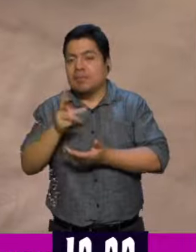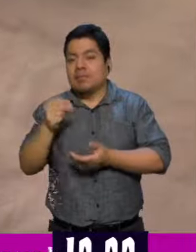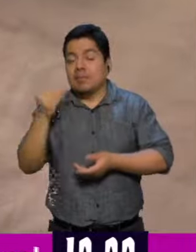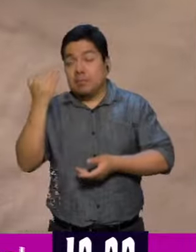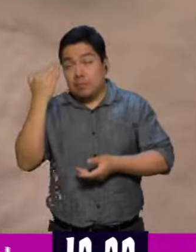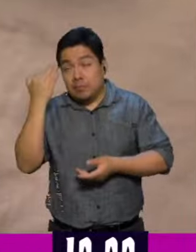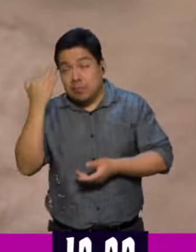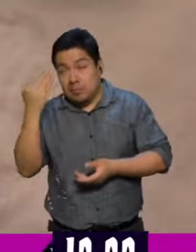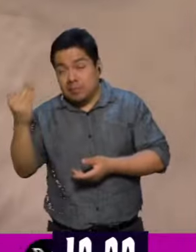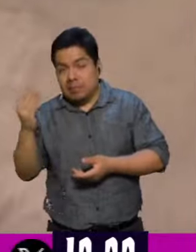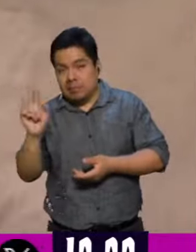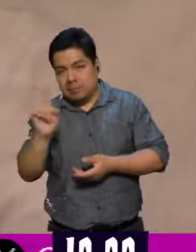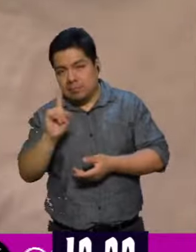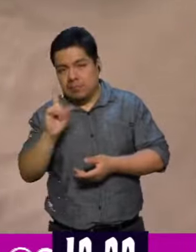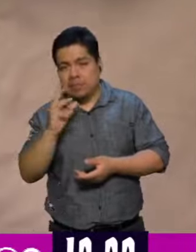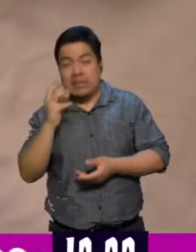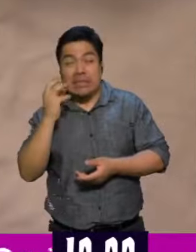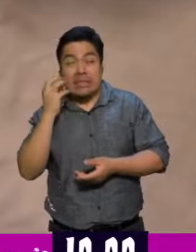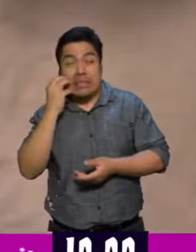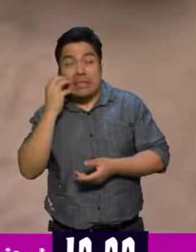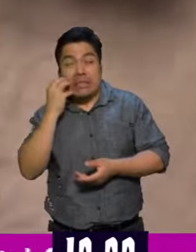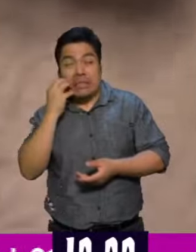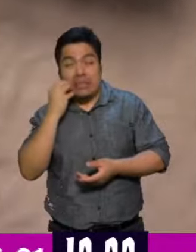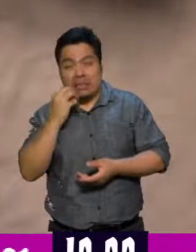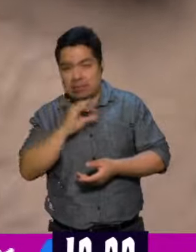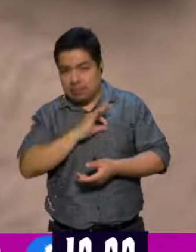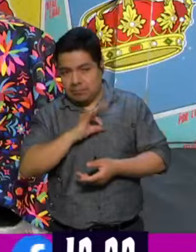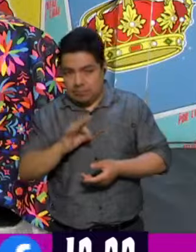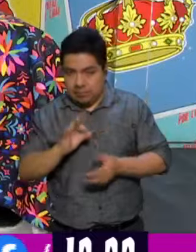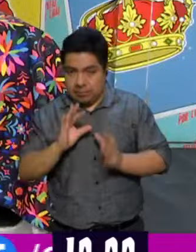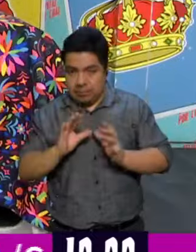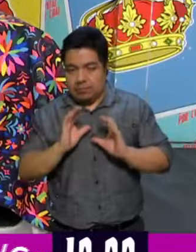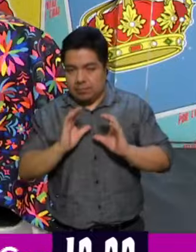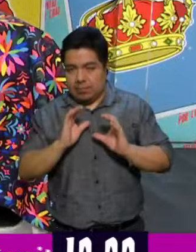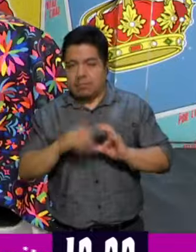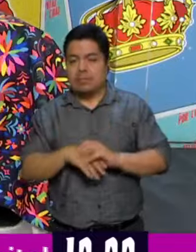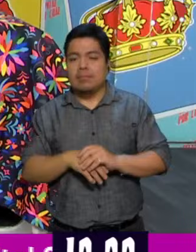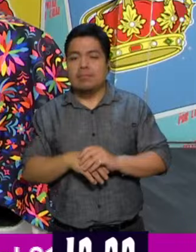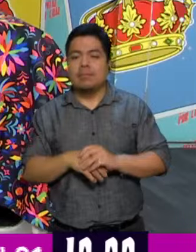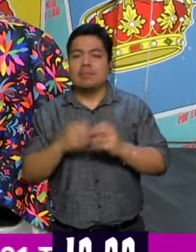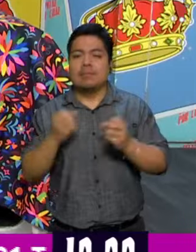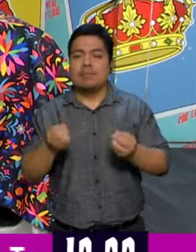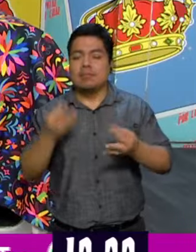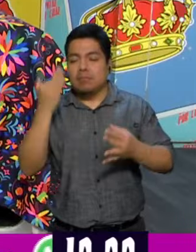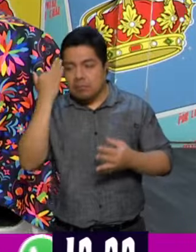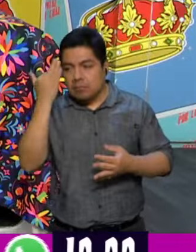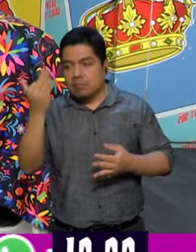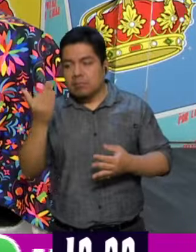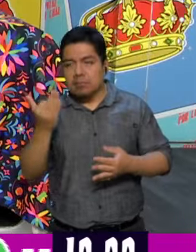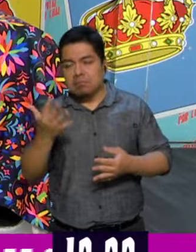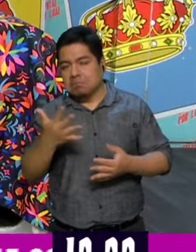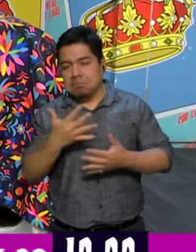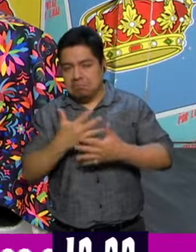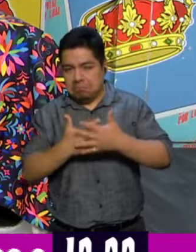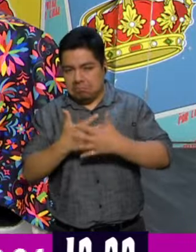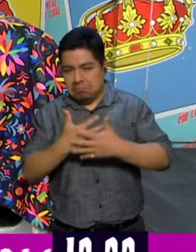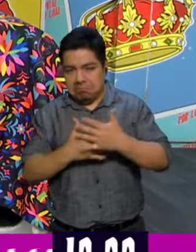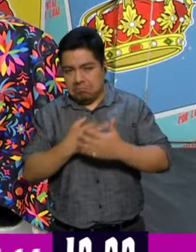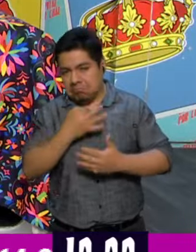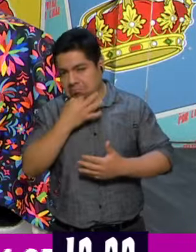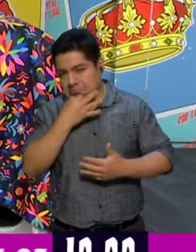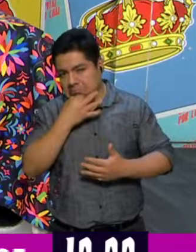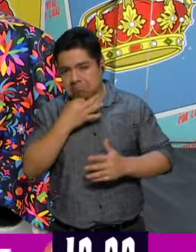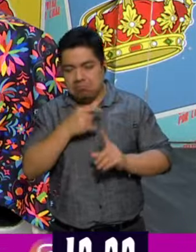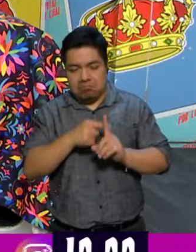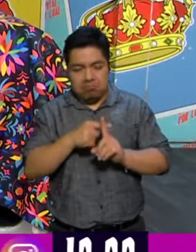demasiado tiempo porque puede amargar la cáscara. A ver, otra cosa. Uy, qué rico. Pues, ¿cómo sé cuánto es tantito? Unos 15 minutos a